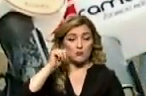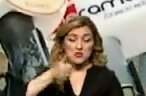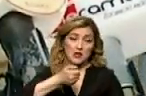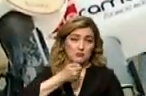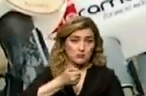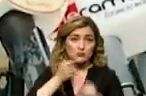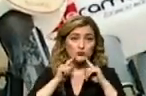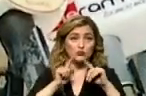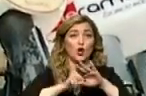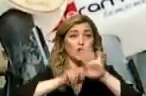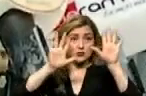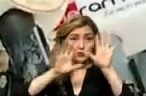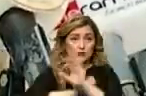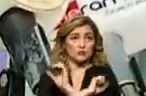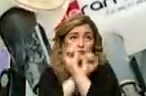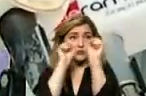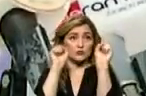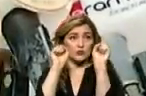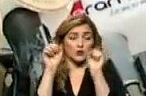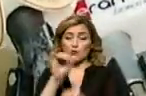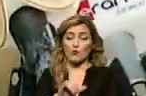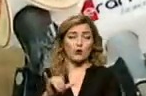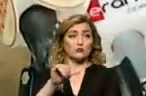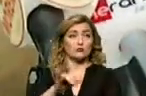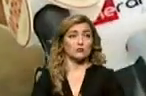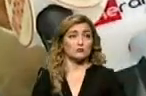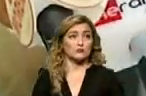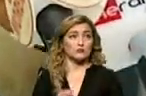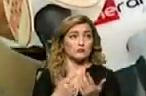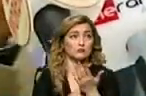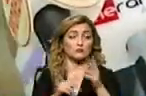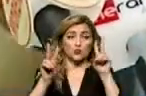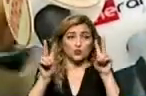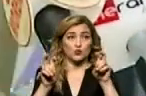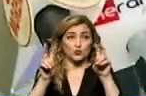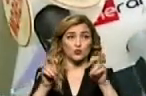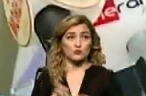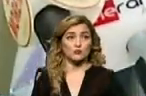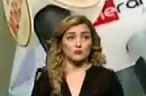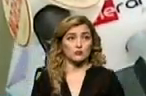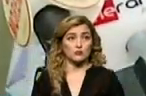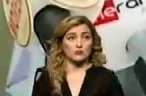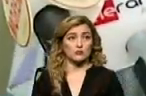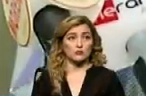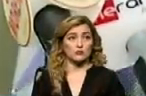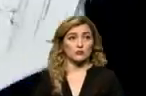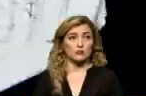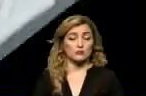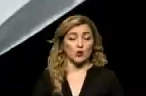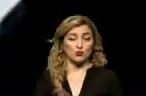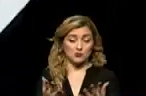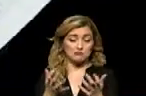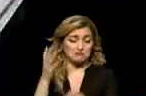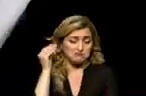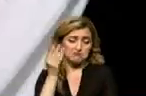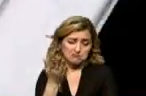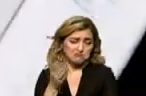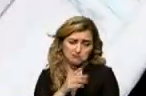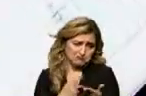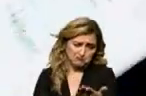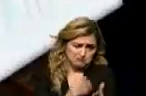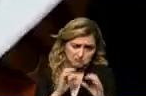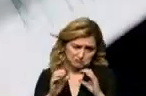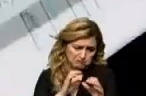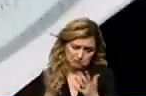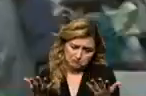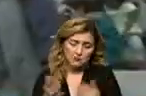rueda de prensa aquí a las 10 de la mañana, a la misma hora, y tratamos el tema que usted quiere escuchar. El también presidente del Colegio